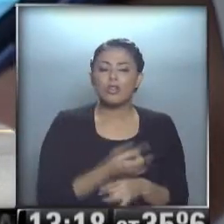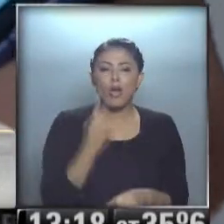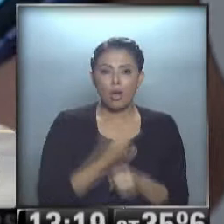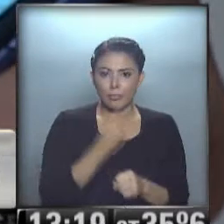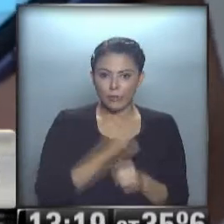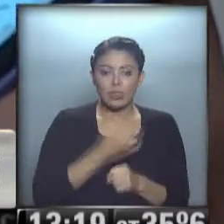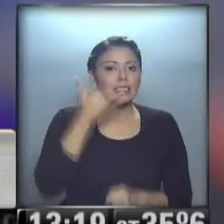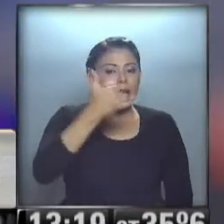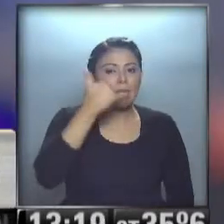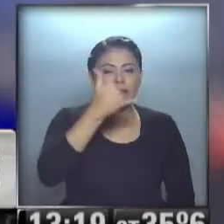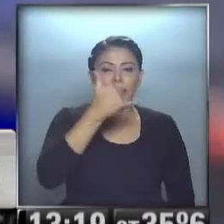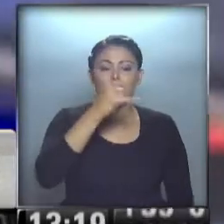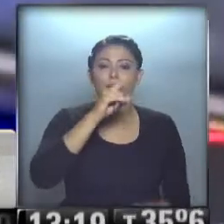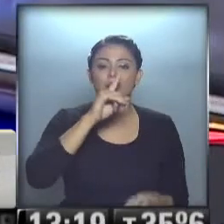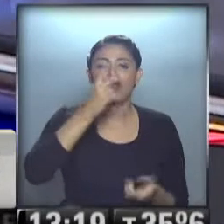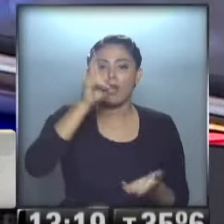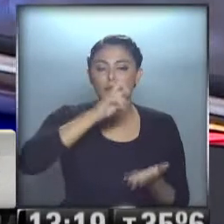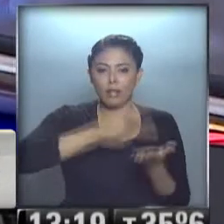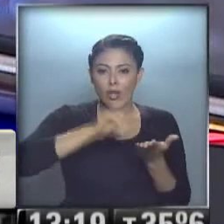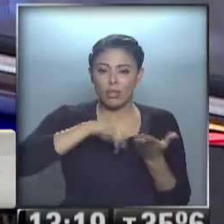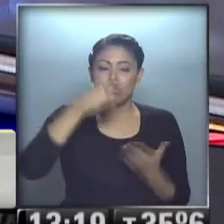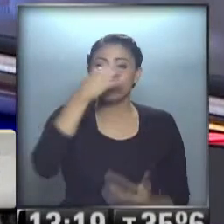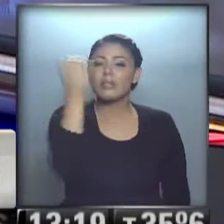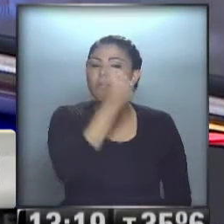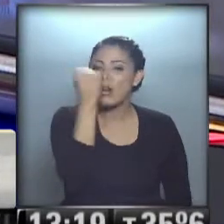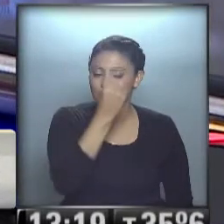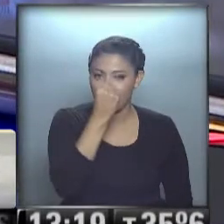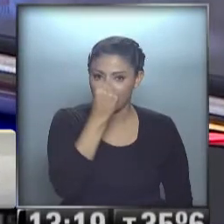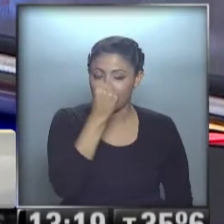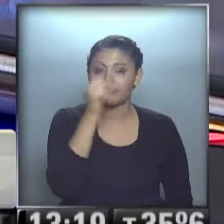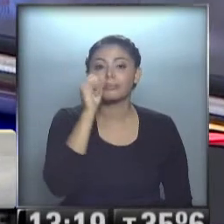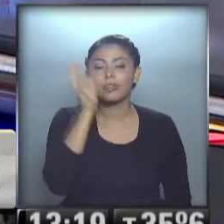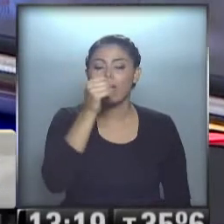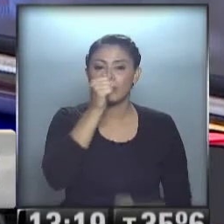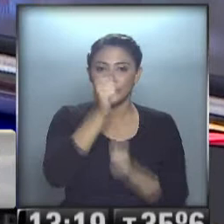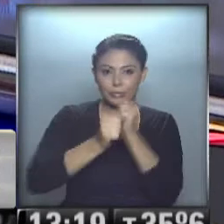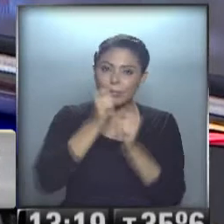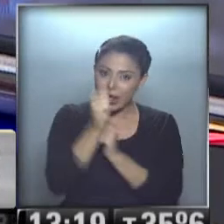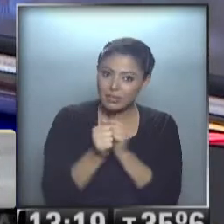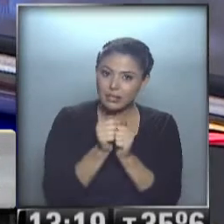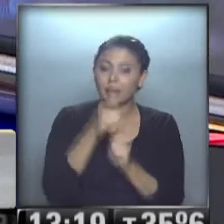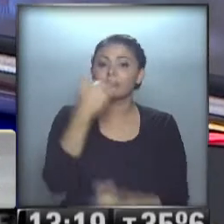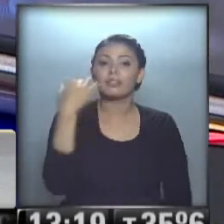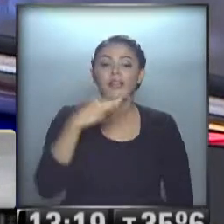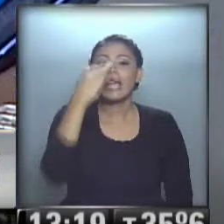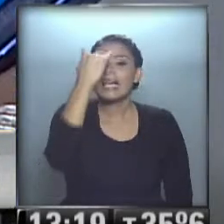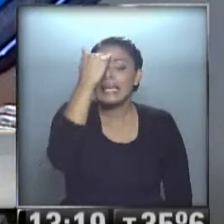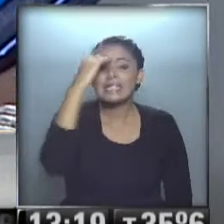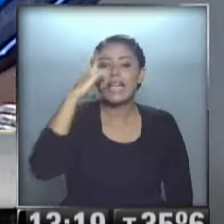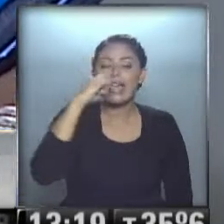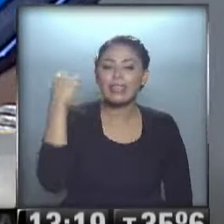llamando y cobrando nuevamente ese es un paso muy importante y le da a las empresas 15 días para